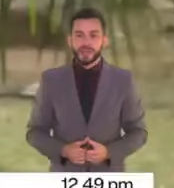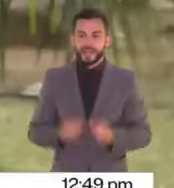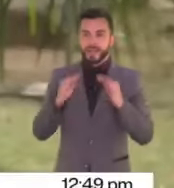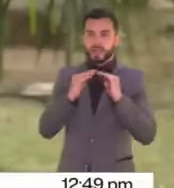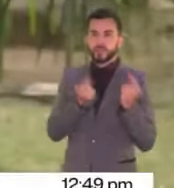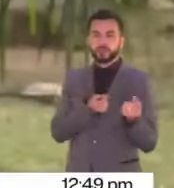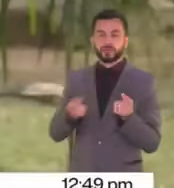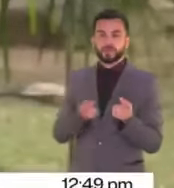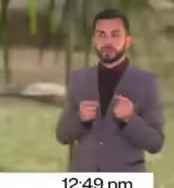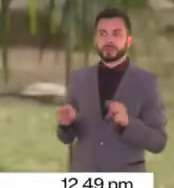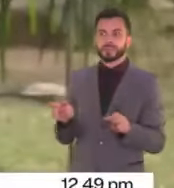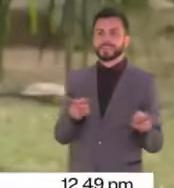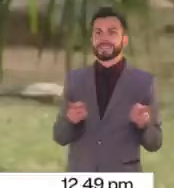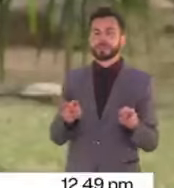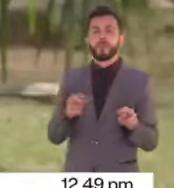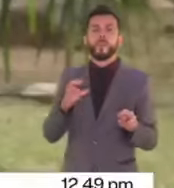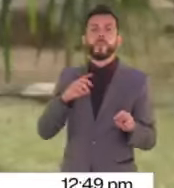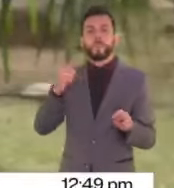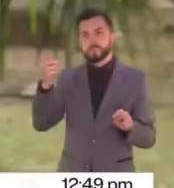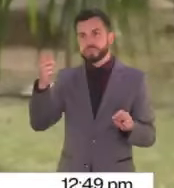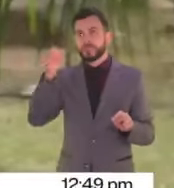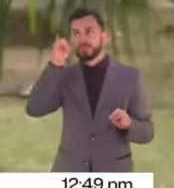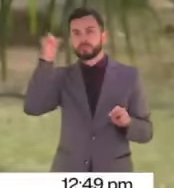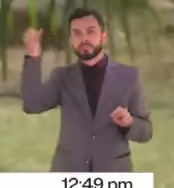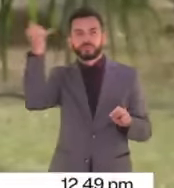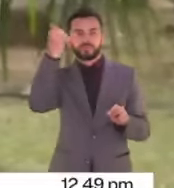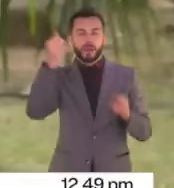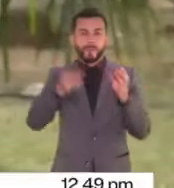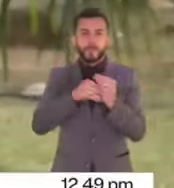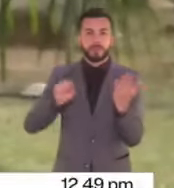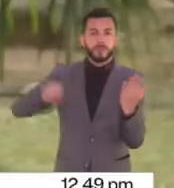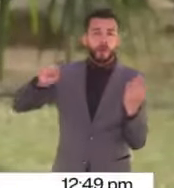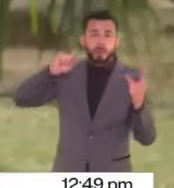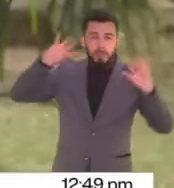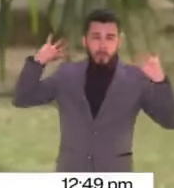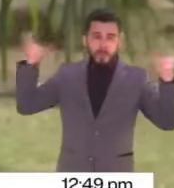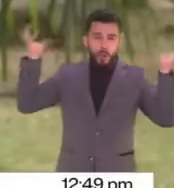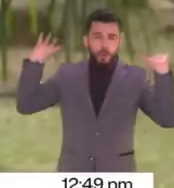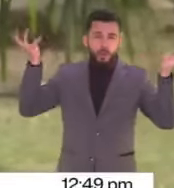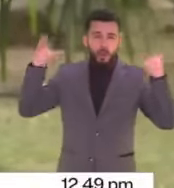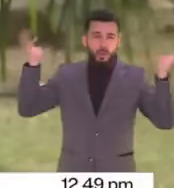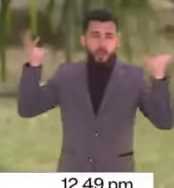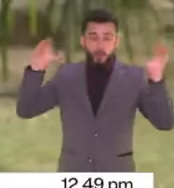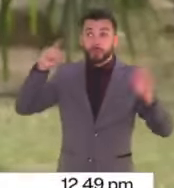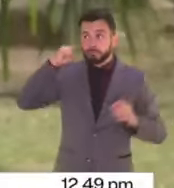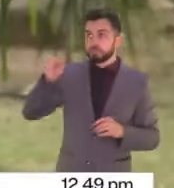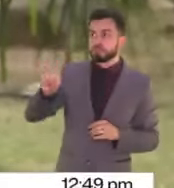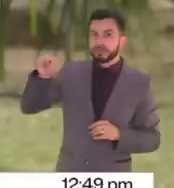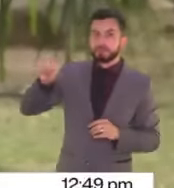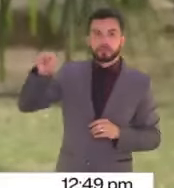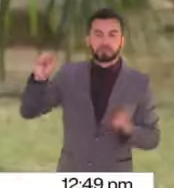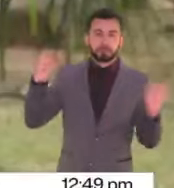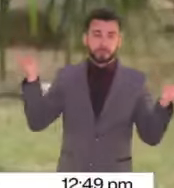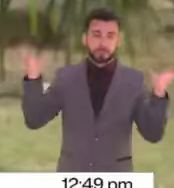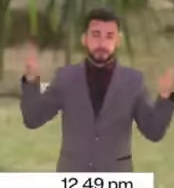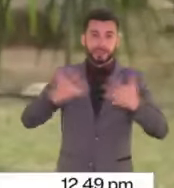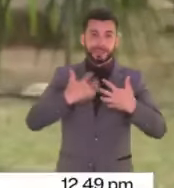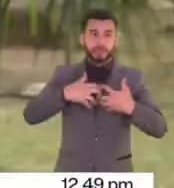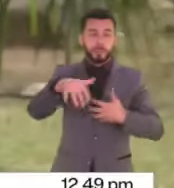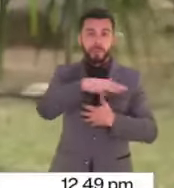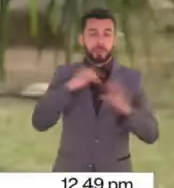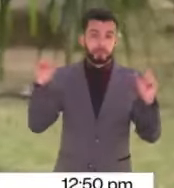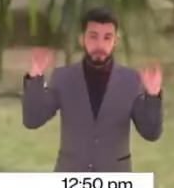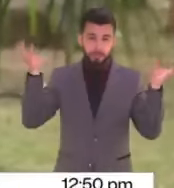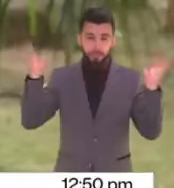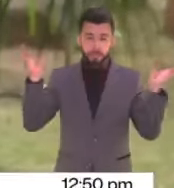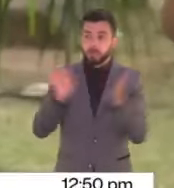que hicimos fue, nosotros tenemos un sistema de alarmas, de sirenas, se activaron, se les empezó a escribir, a llamar